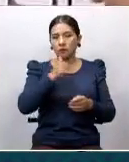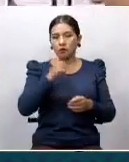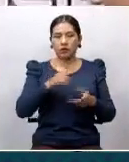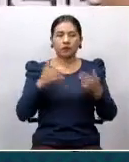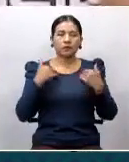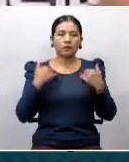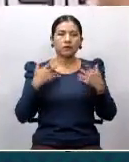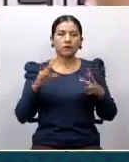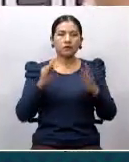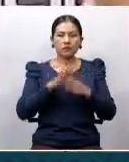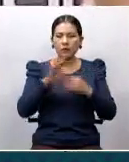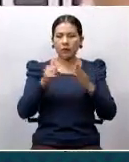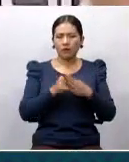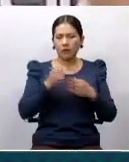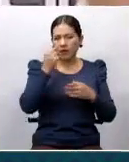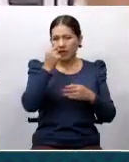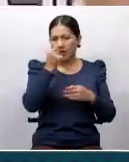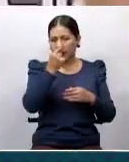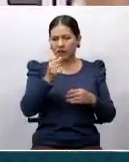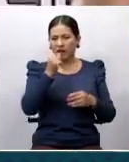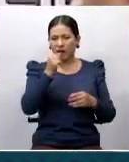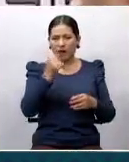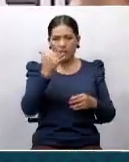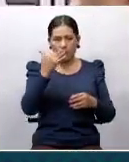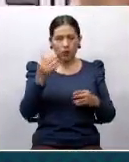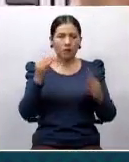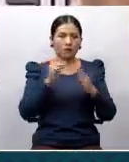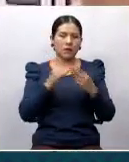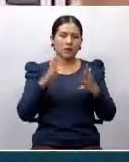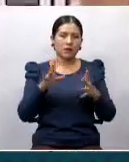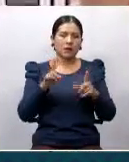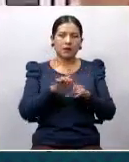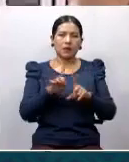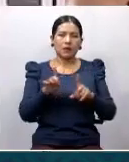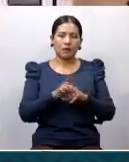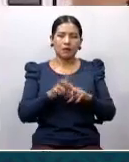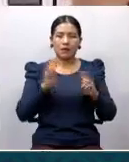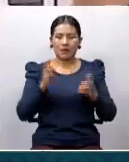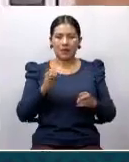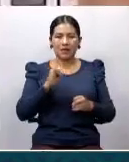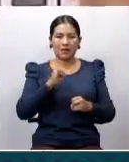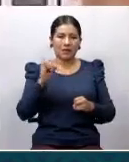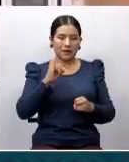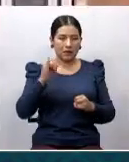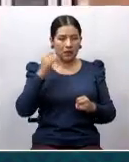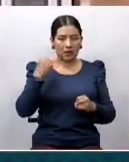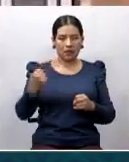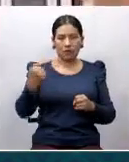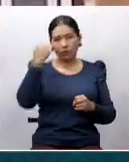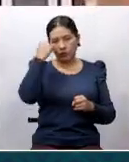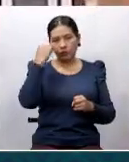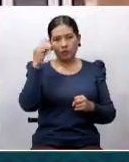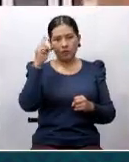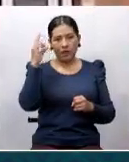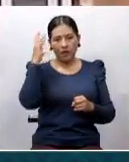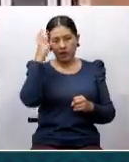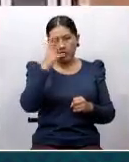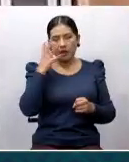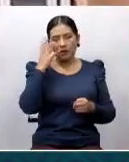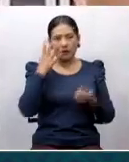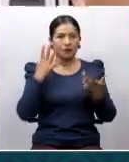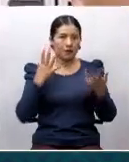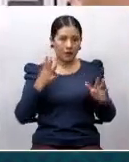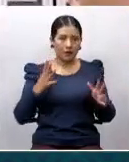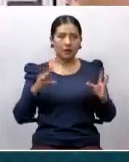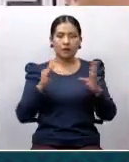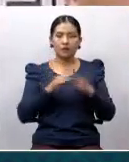emanado por fosas nasales, hematoma en el párpado lado izquierdo, y también a la